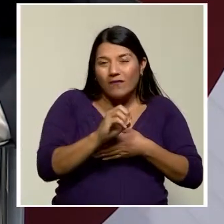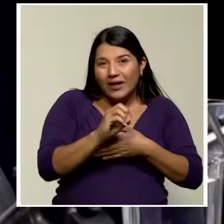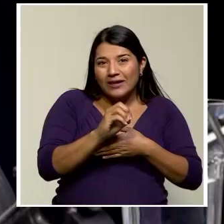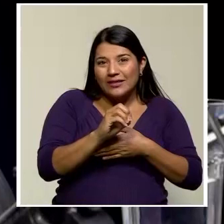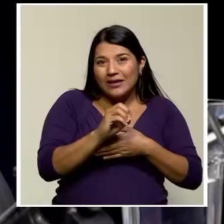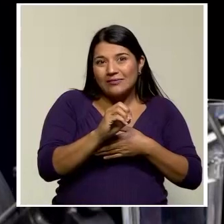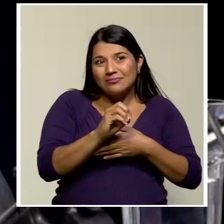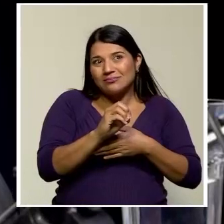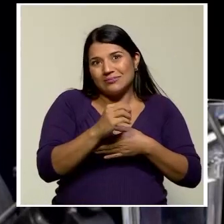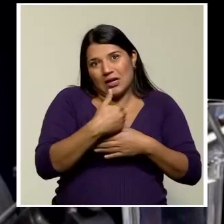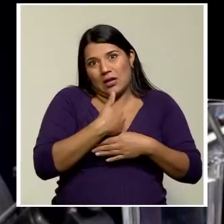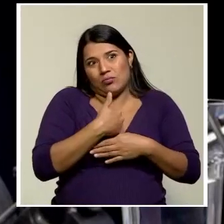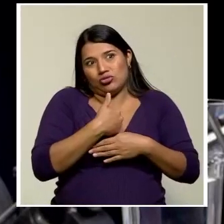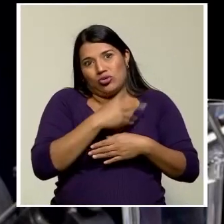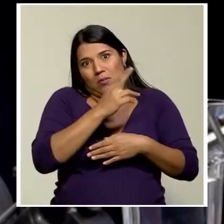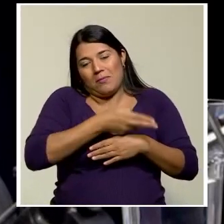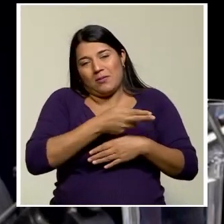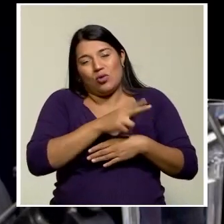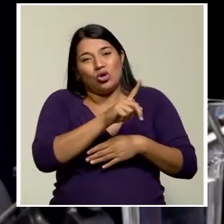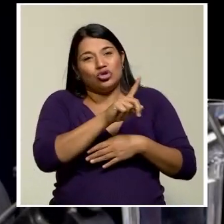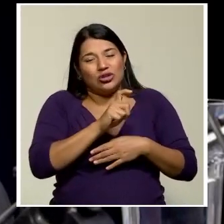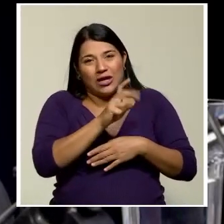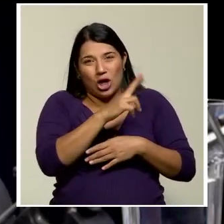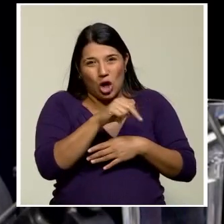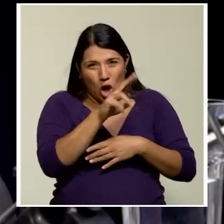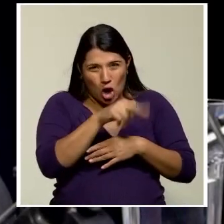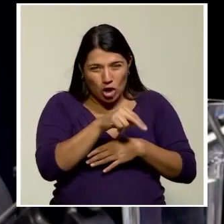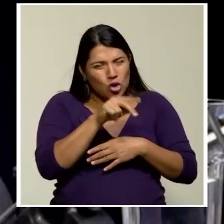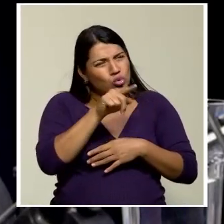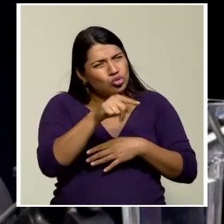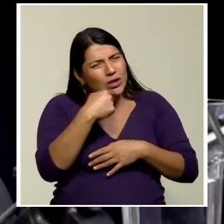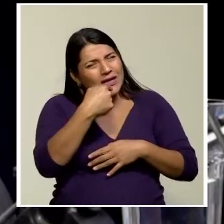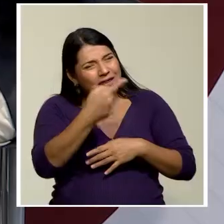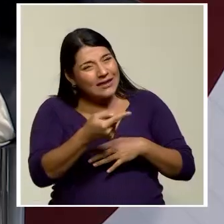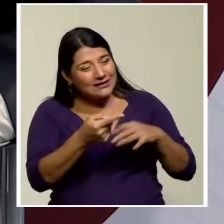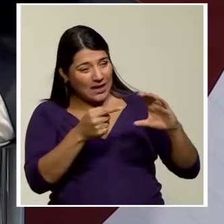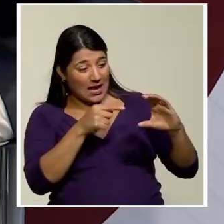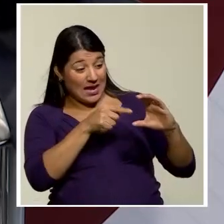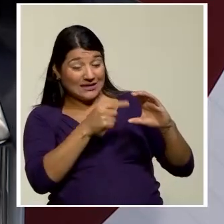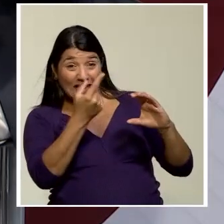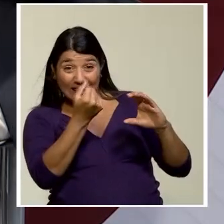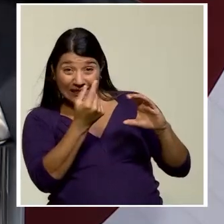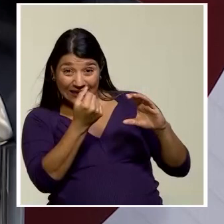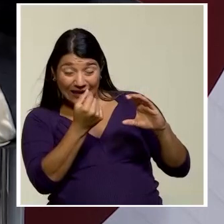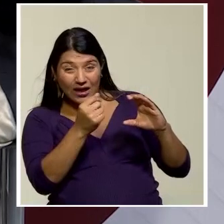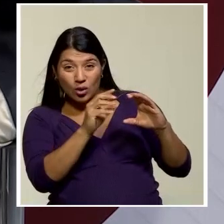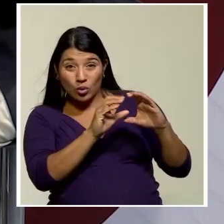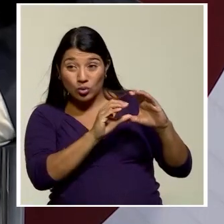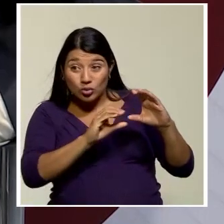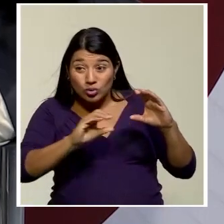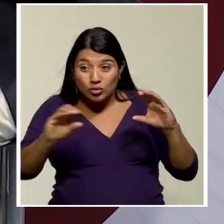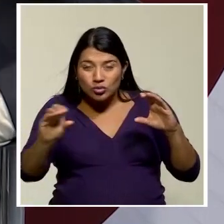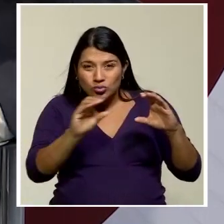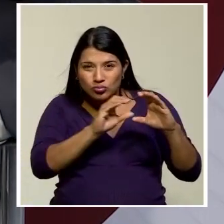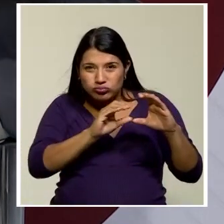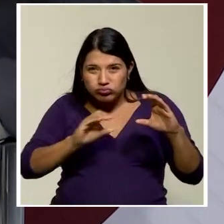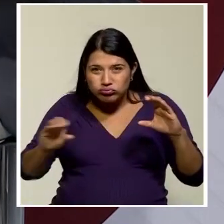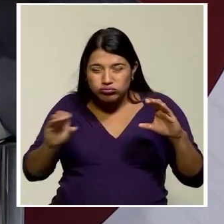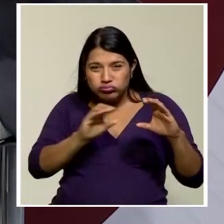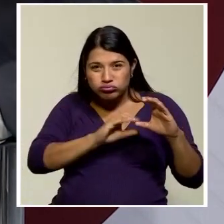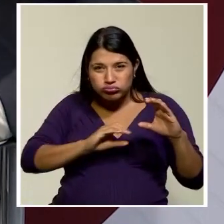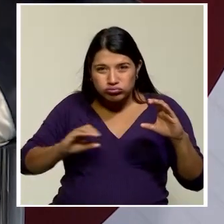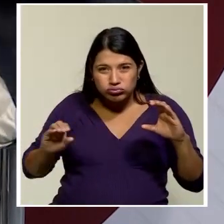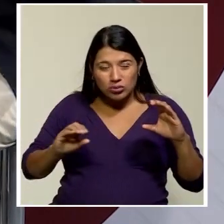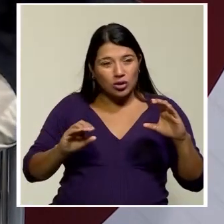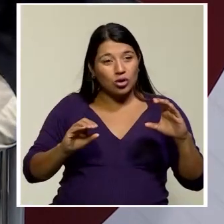100 colones. Usted habla de transferir un poco de recursos, una porción de esa riqueza desde el